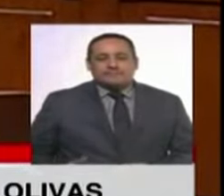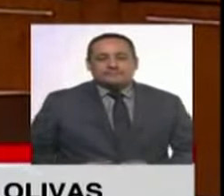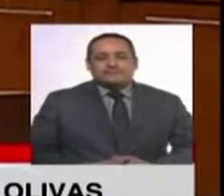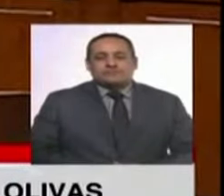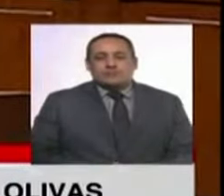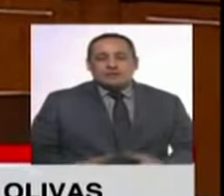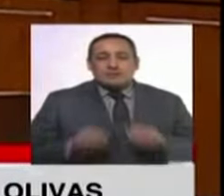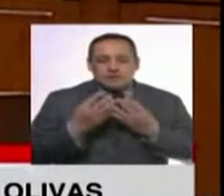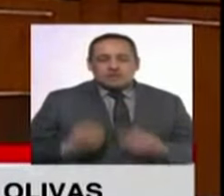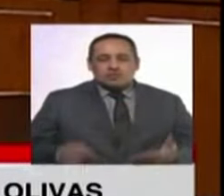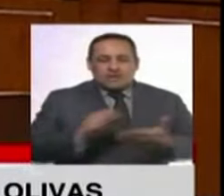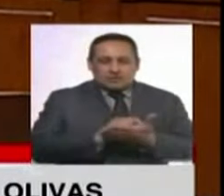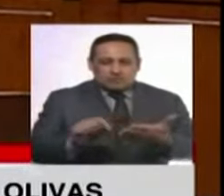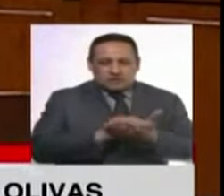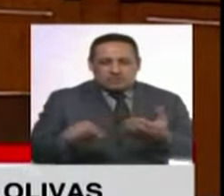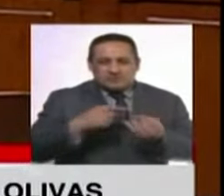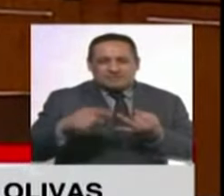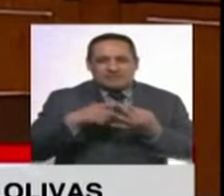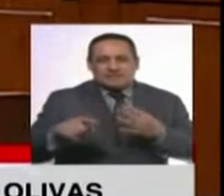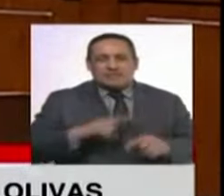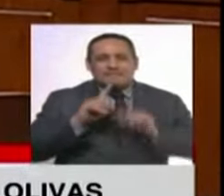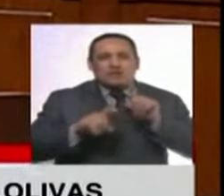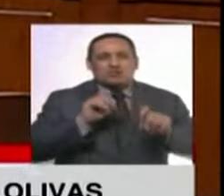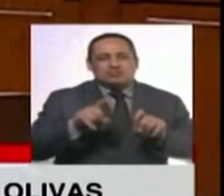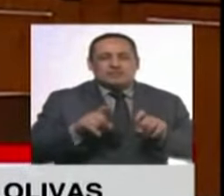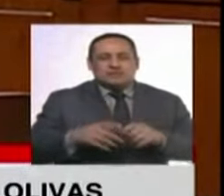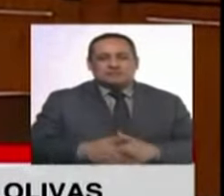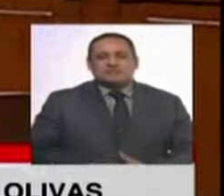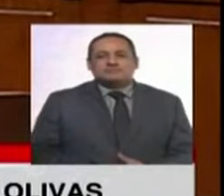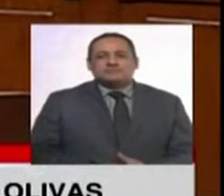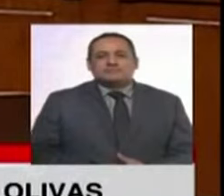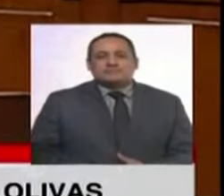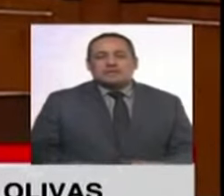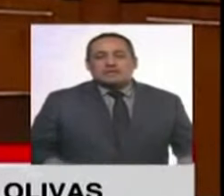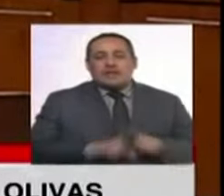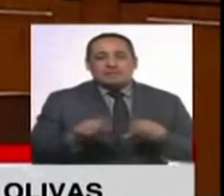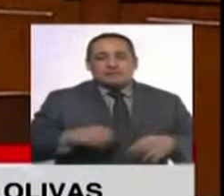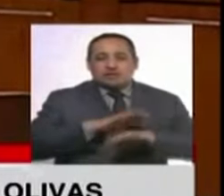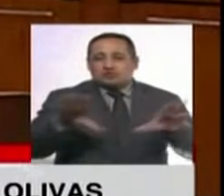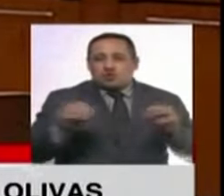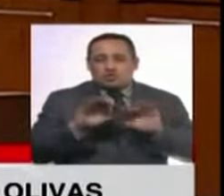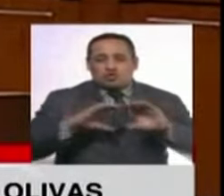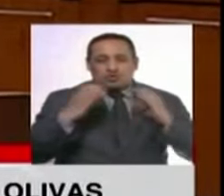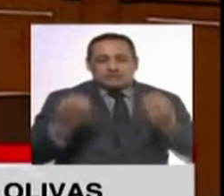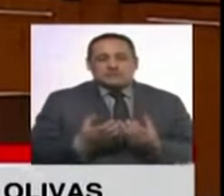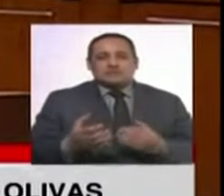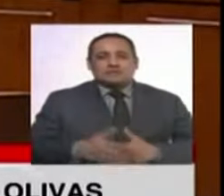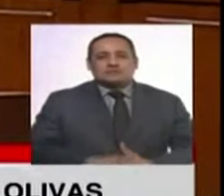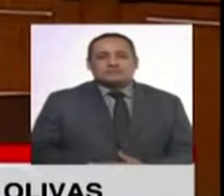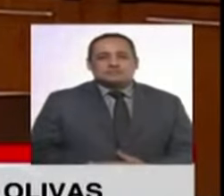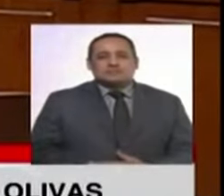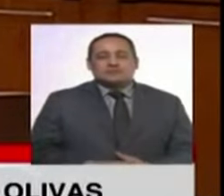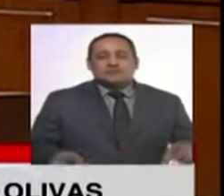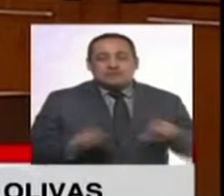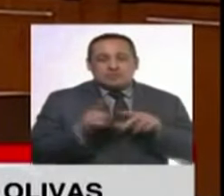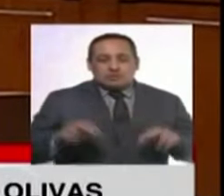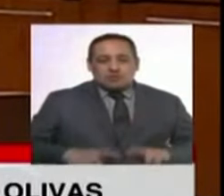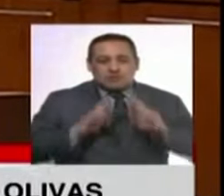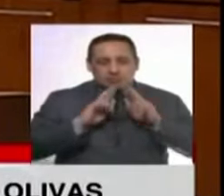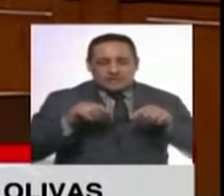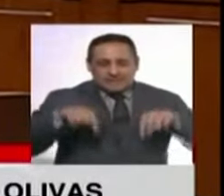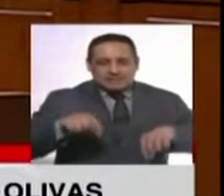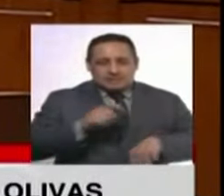he anotado las preguntas de los señores congresistas y las voy a